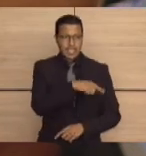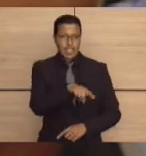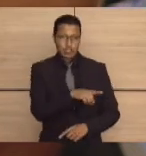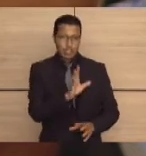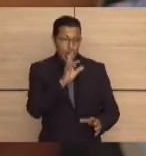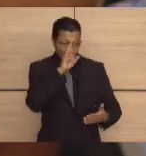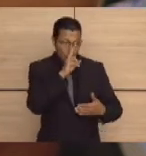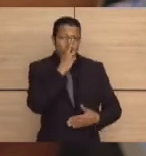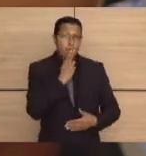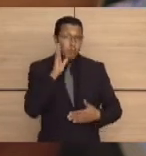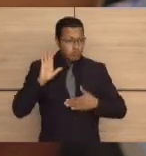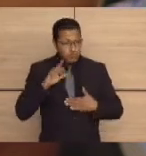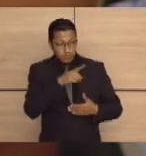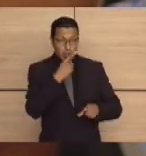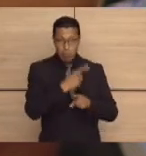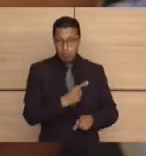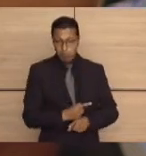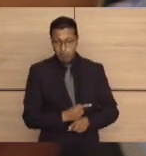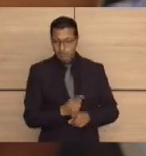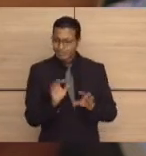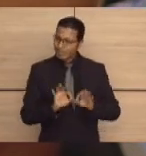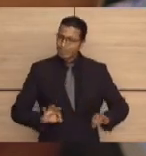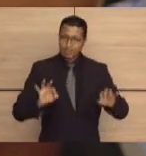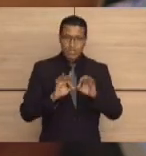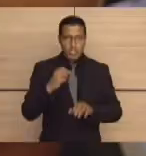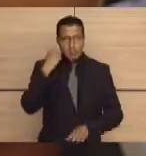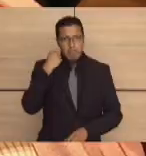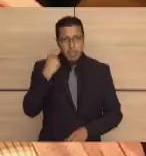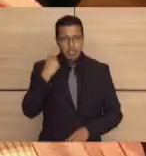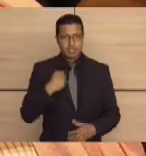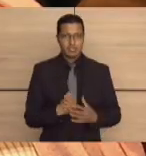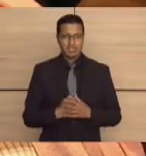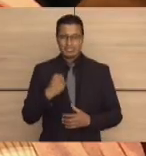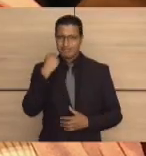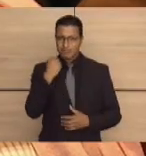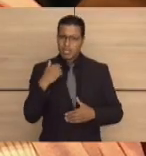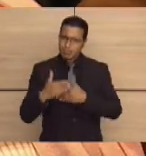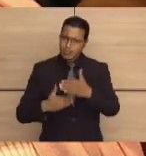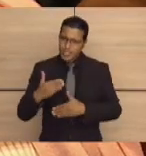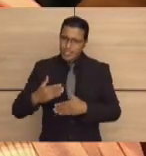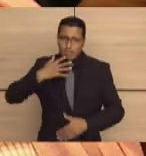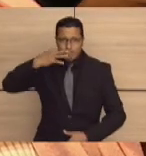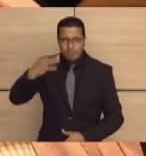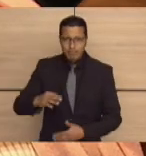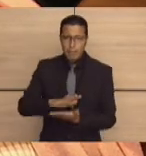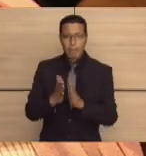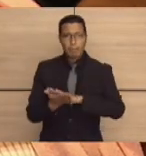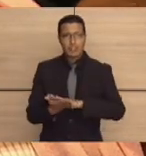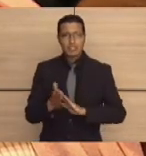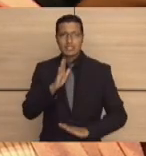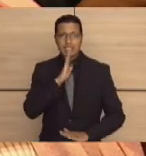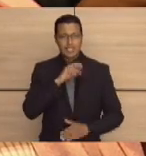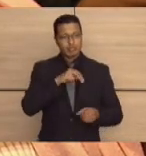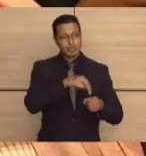sus compromisos es muy importante, pero lo más importante es que el verdadero proceso de paz tiene que ser protagonizado por